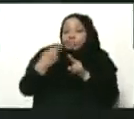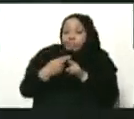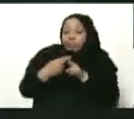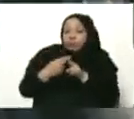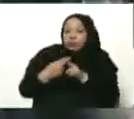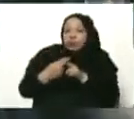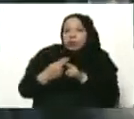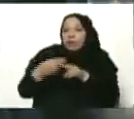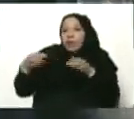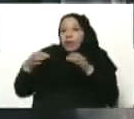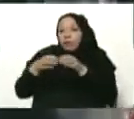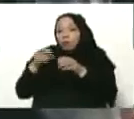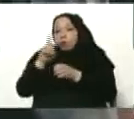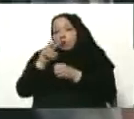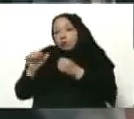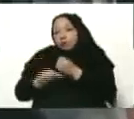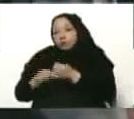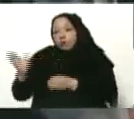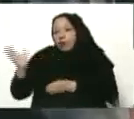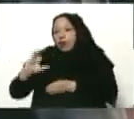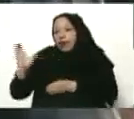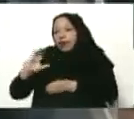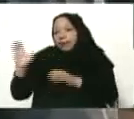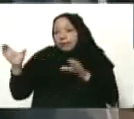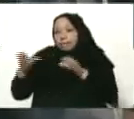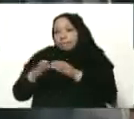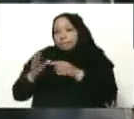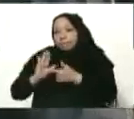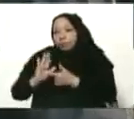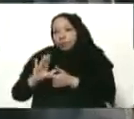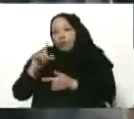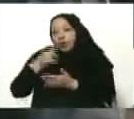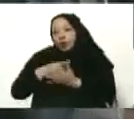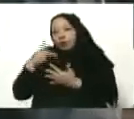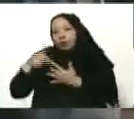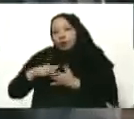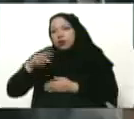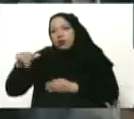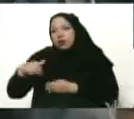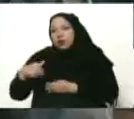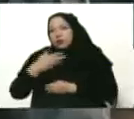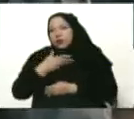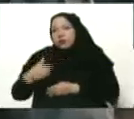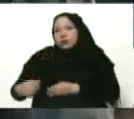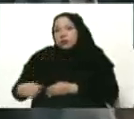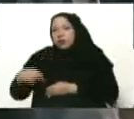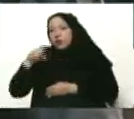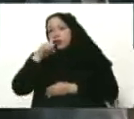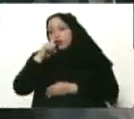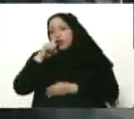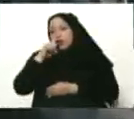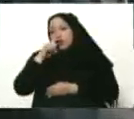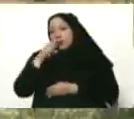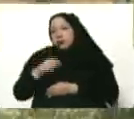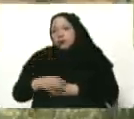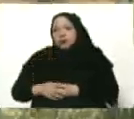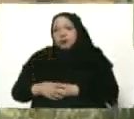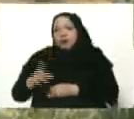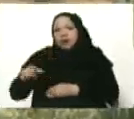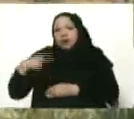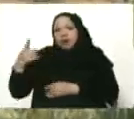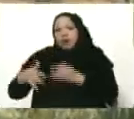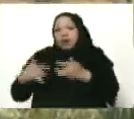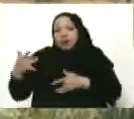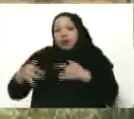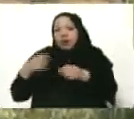activado un equipo ya en la ciudad de Caracas y se le está presentando también un plan a nuestro presidente Nicolás Maduro para lo que va a ser las siguientes acciones